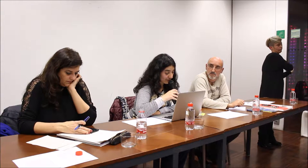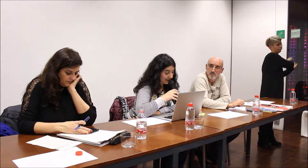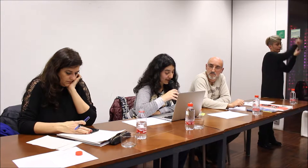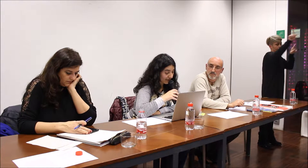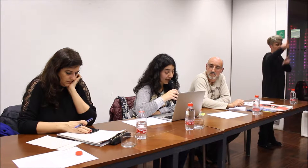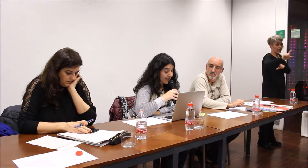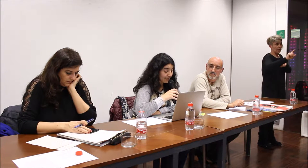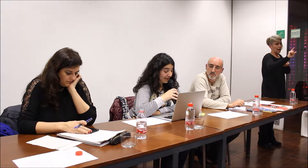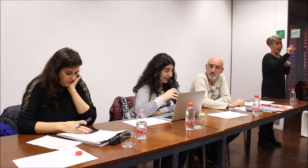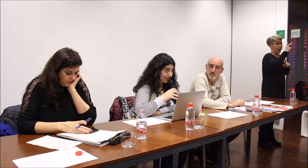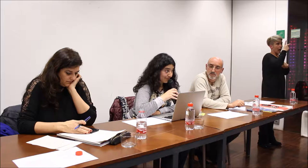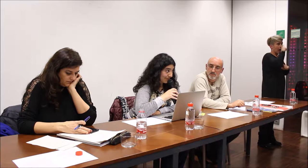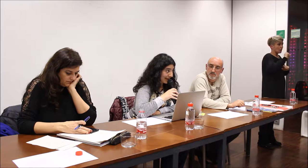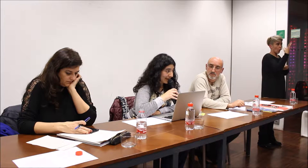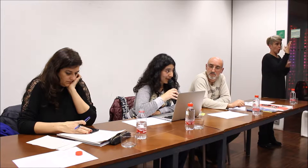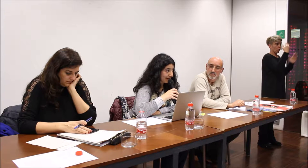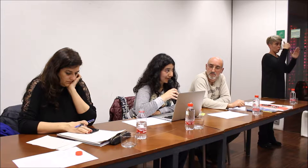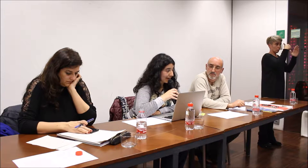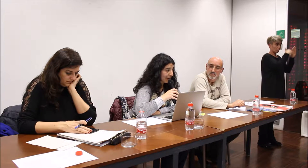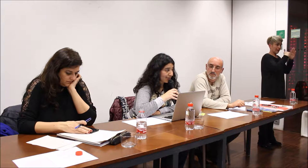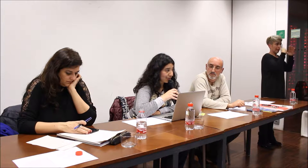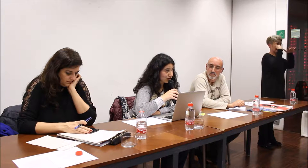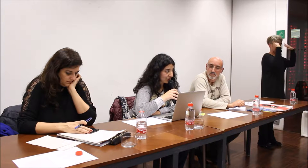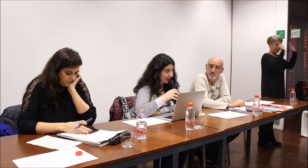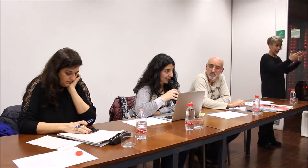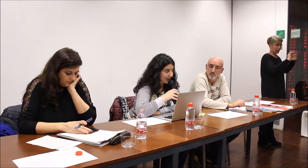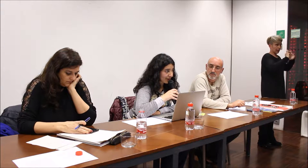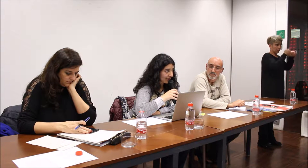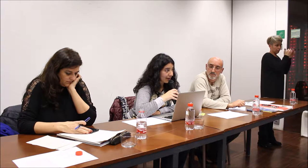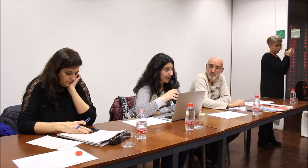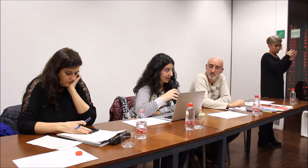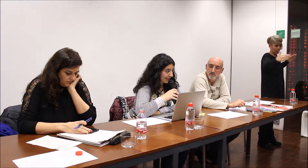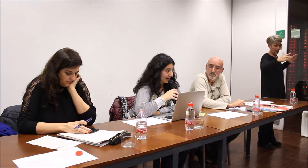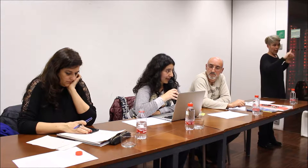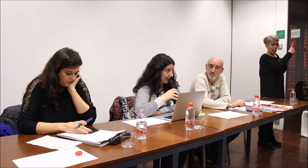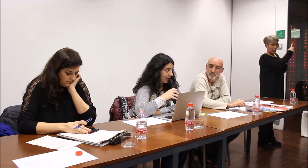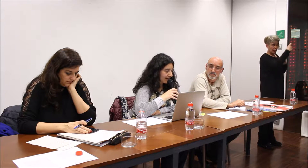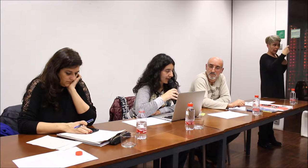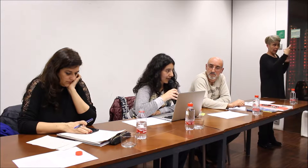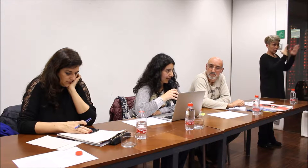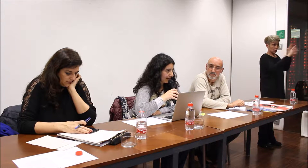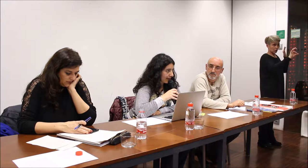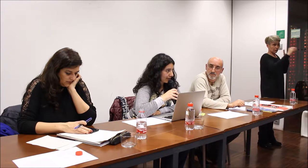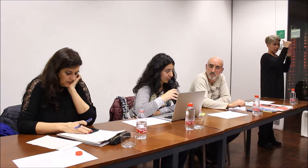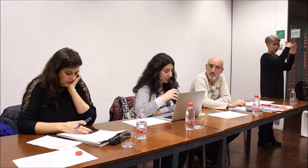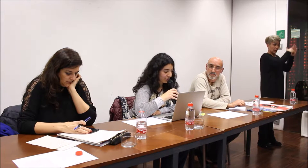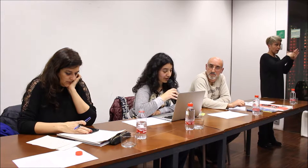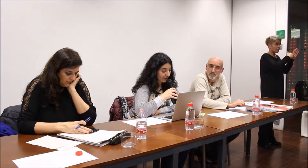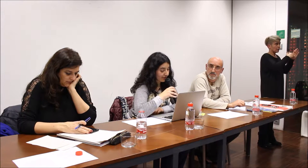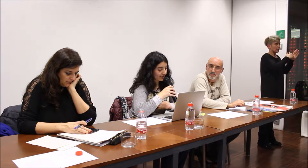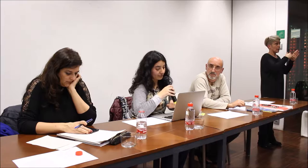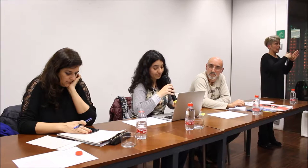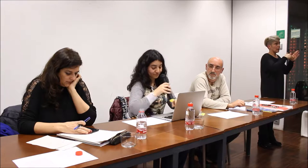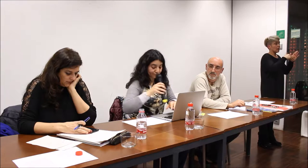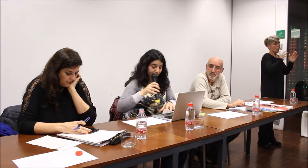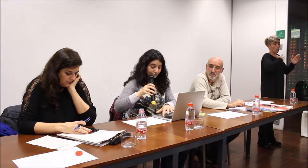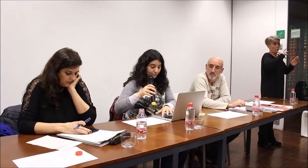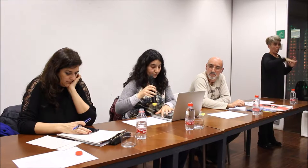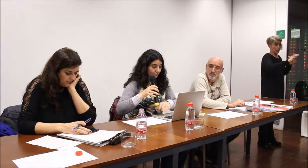desde el 2010. De ellas, prácticamente 170.000 estaban en edad y en disposición de